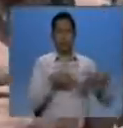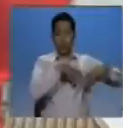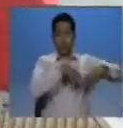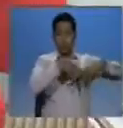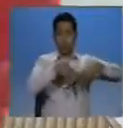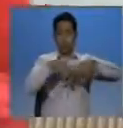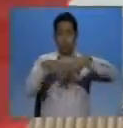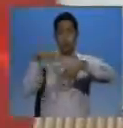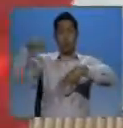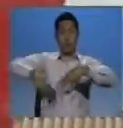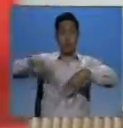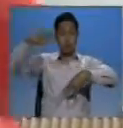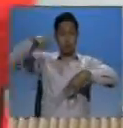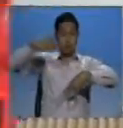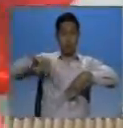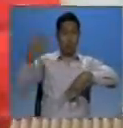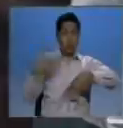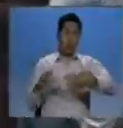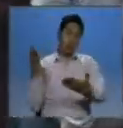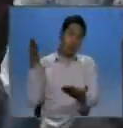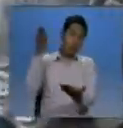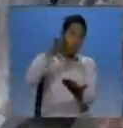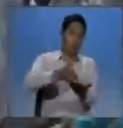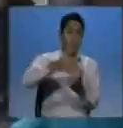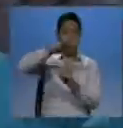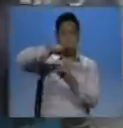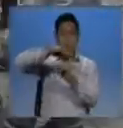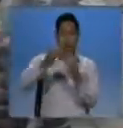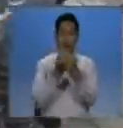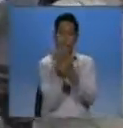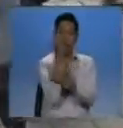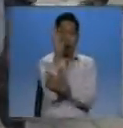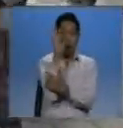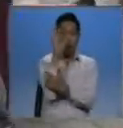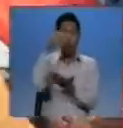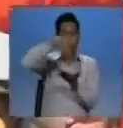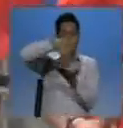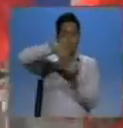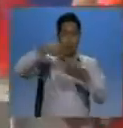este miércoles en horas de la tarde al Parque El Arbolito en el centro norte de Quito